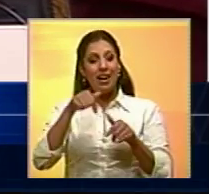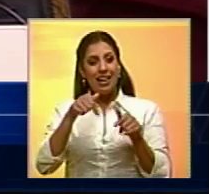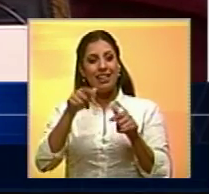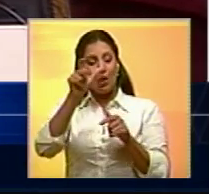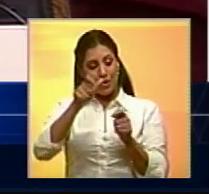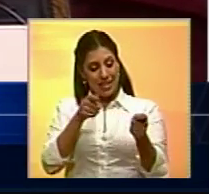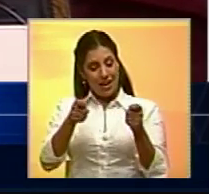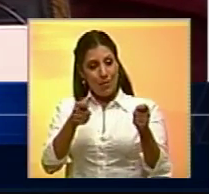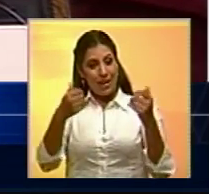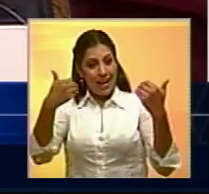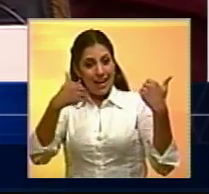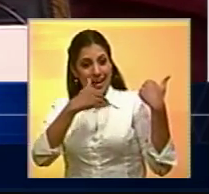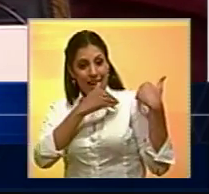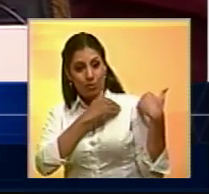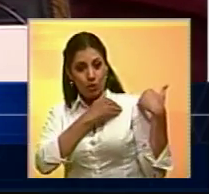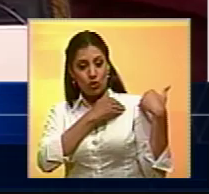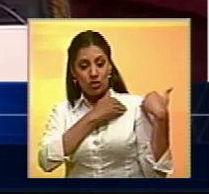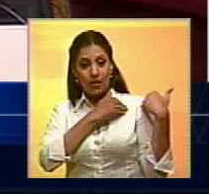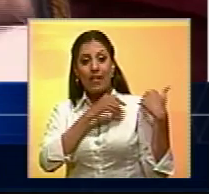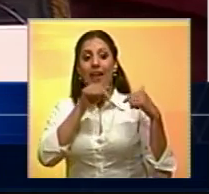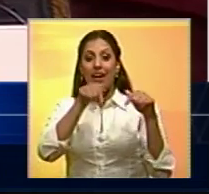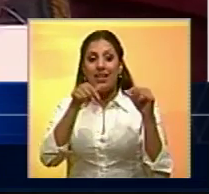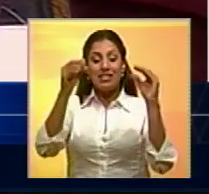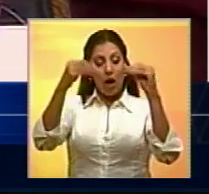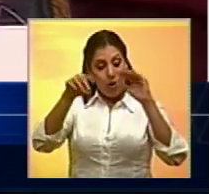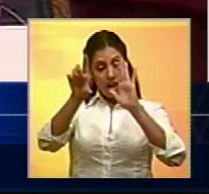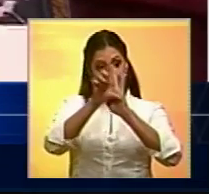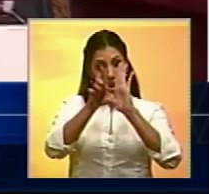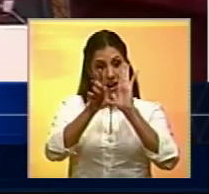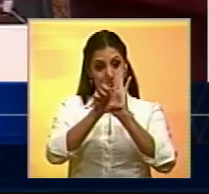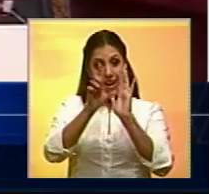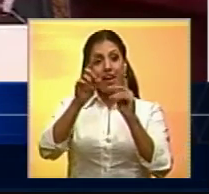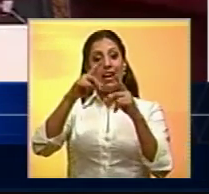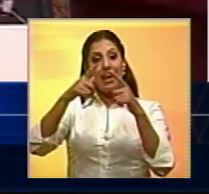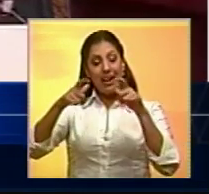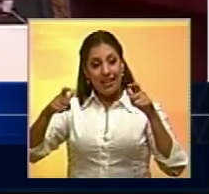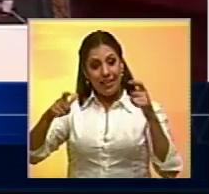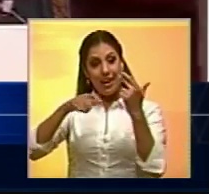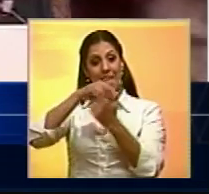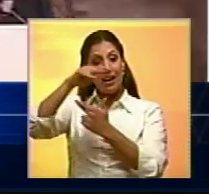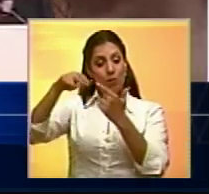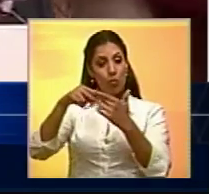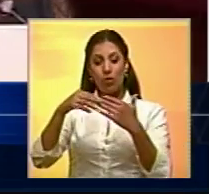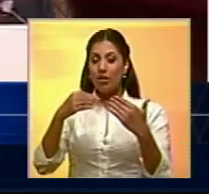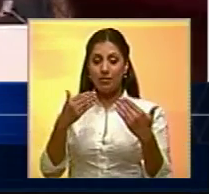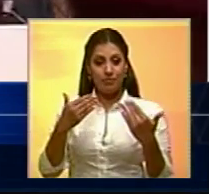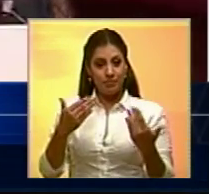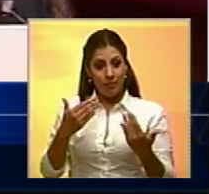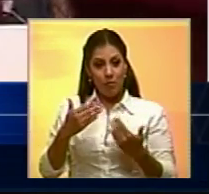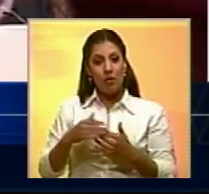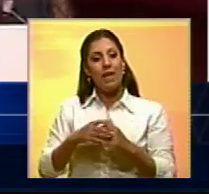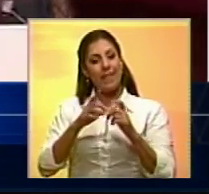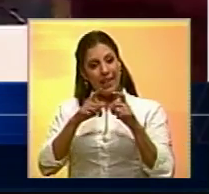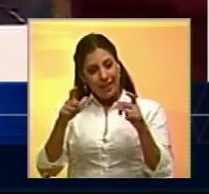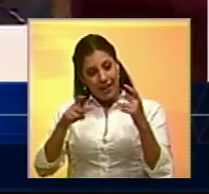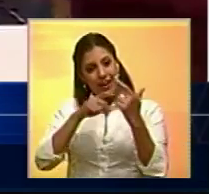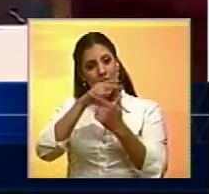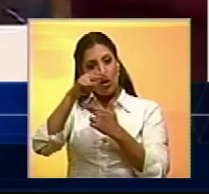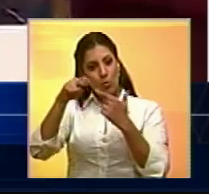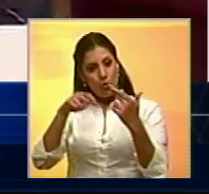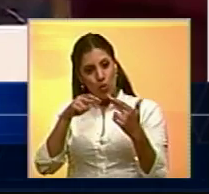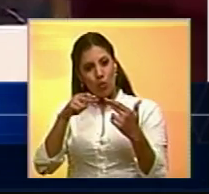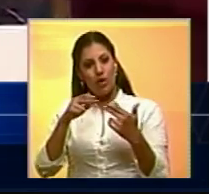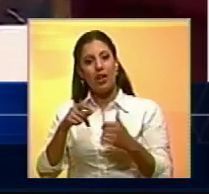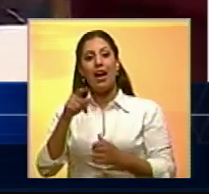Procurador General encargado, de acuerdo a la ley de la Procuraduría General de la República, el Procurador Ya va, dame un